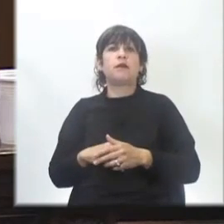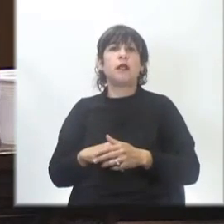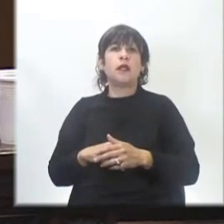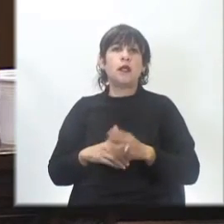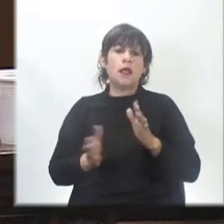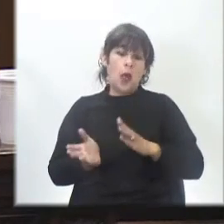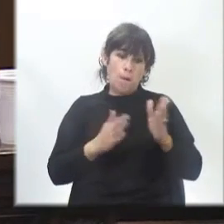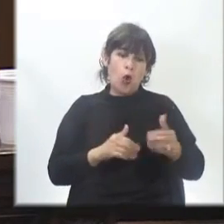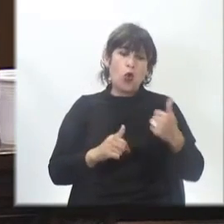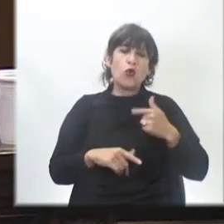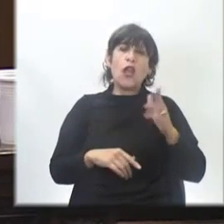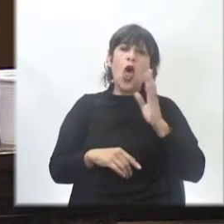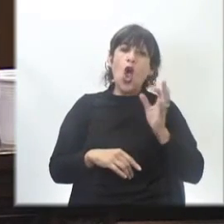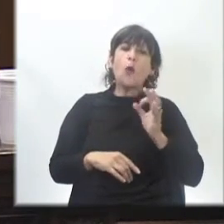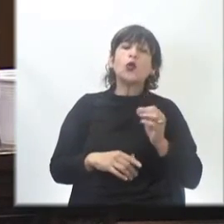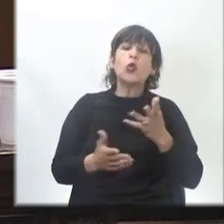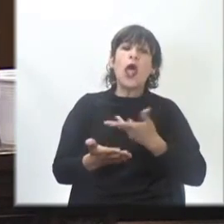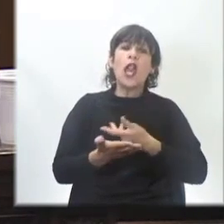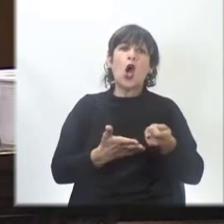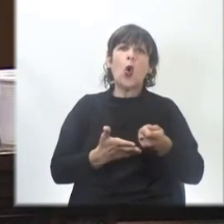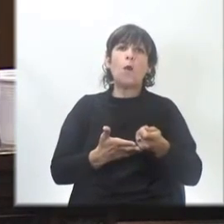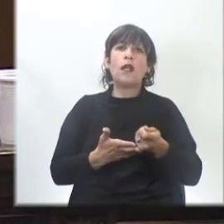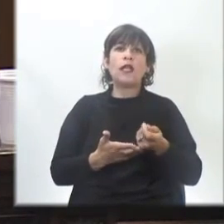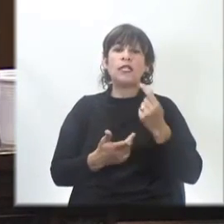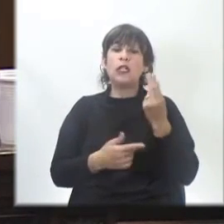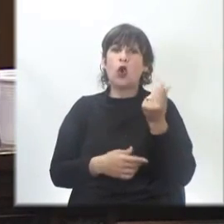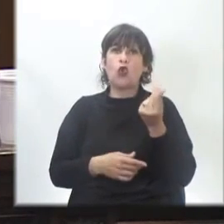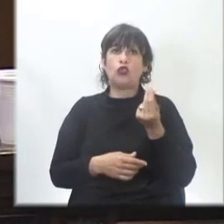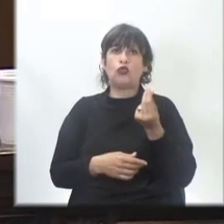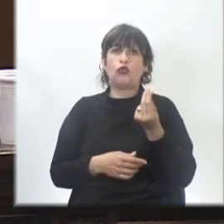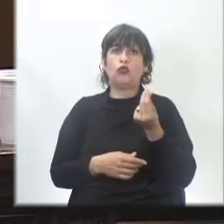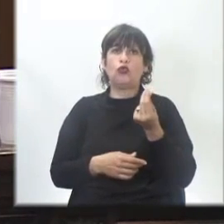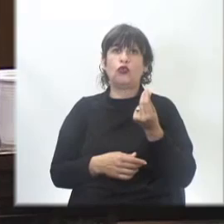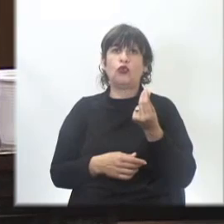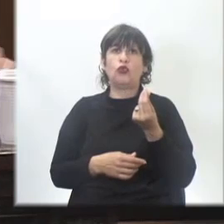lado, la oportunidad de la compra y los costos.